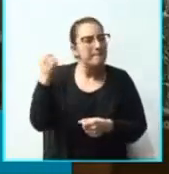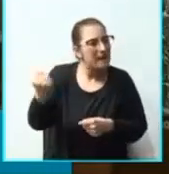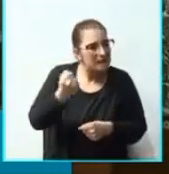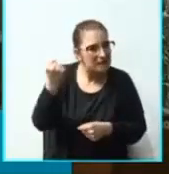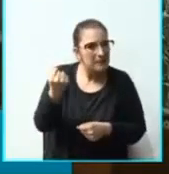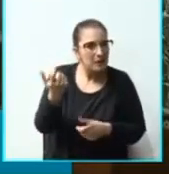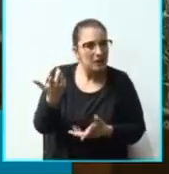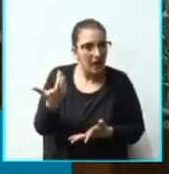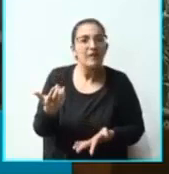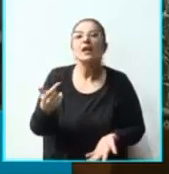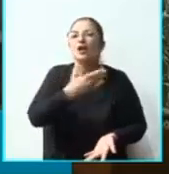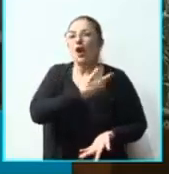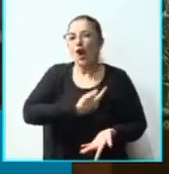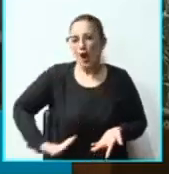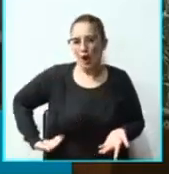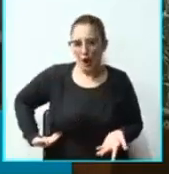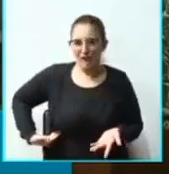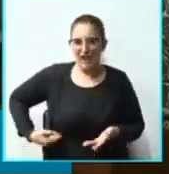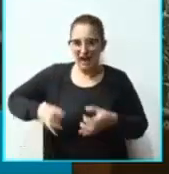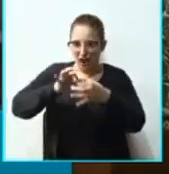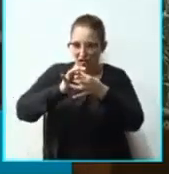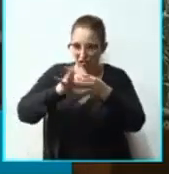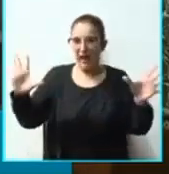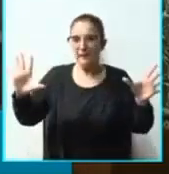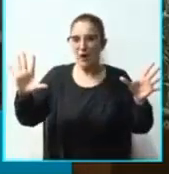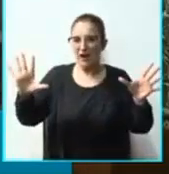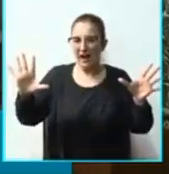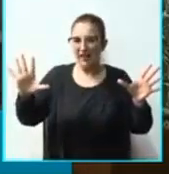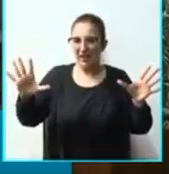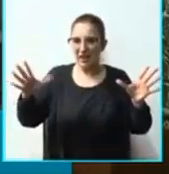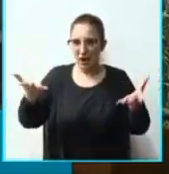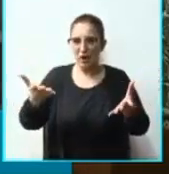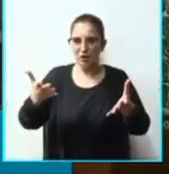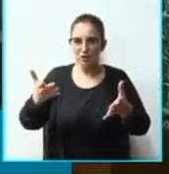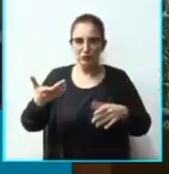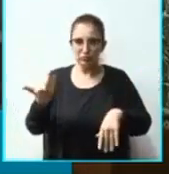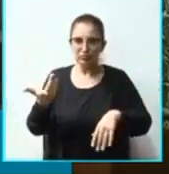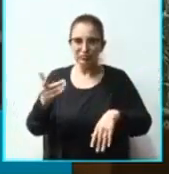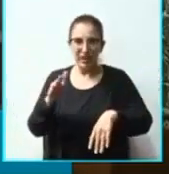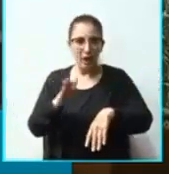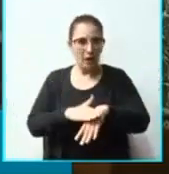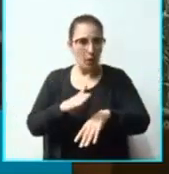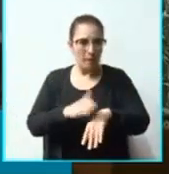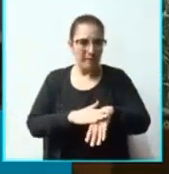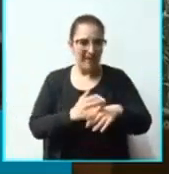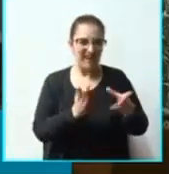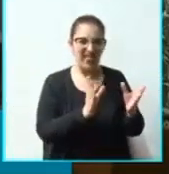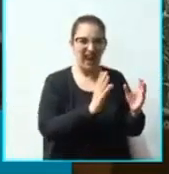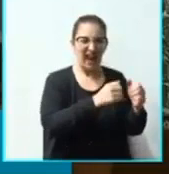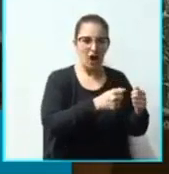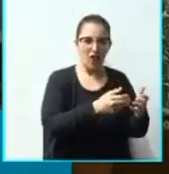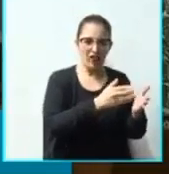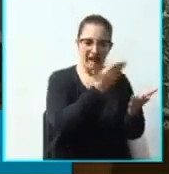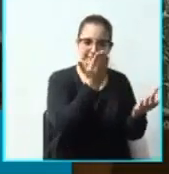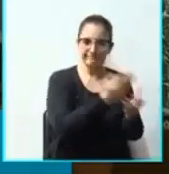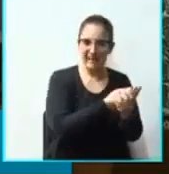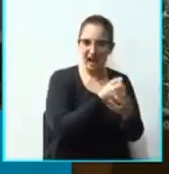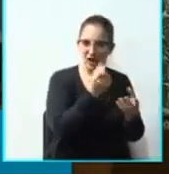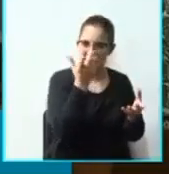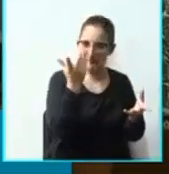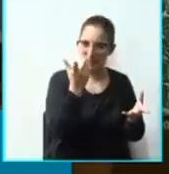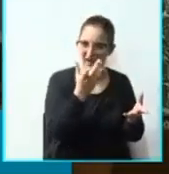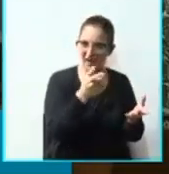gobiernos constitucionales posteriores se han encargado de seguir tapando, son esos archivos para que de verdad se